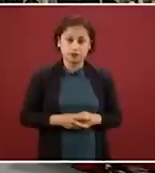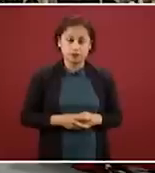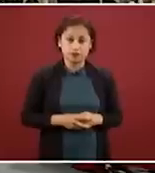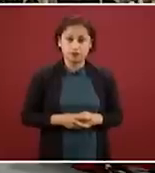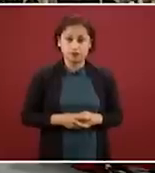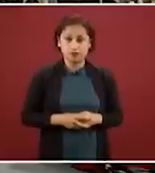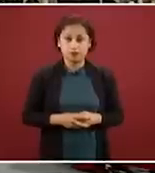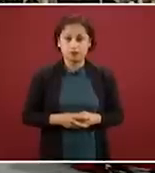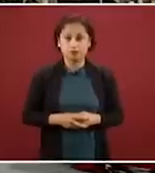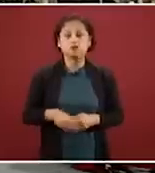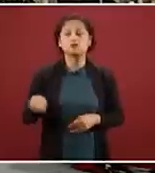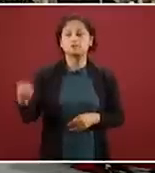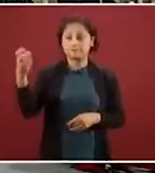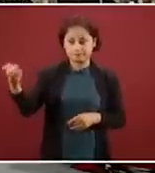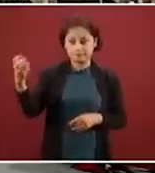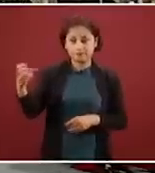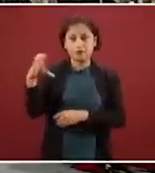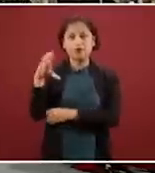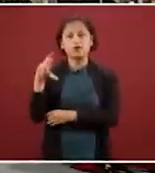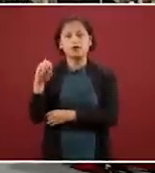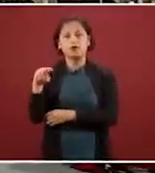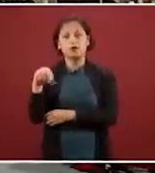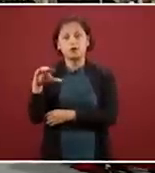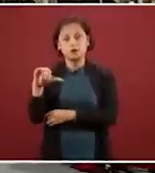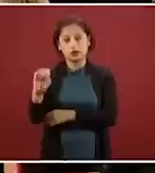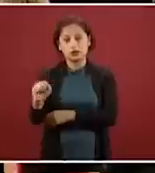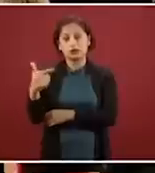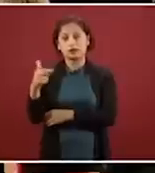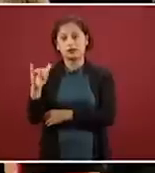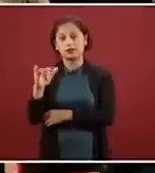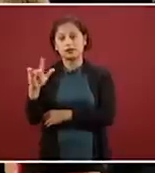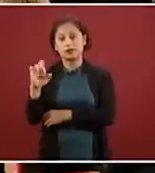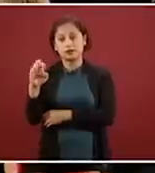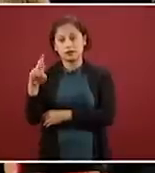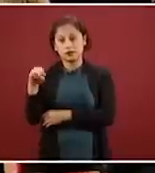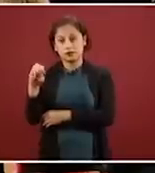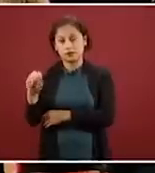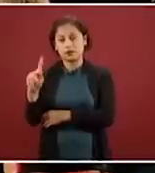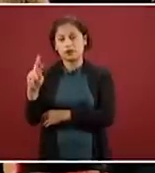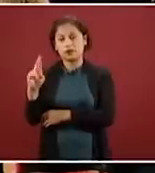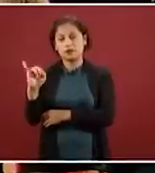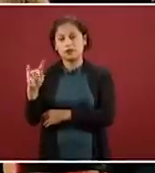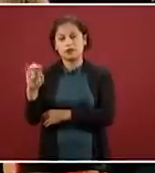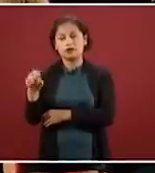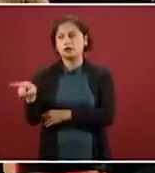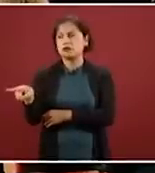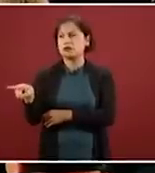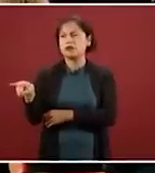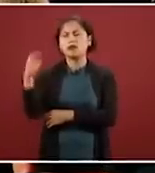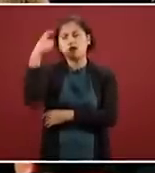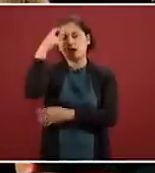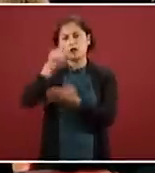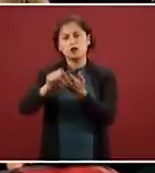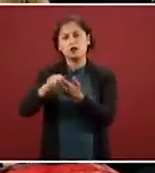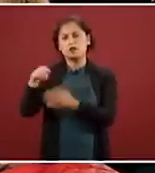Así es, las crónicas de Guillermo Prieto y el de los últimos que hizo Monsi,